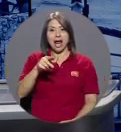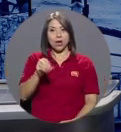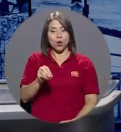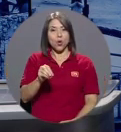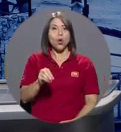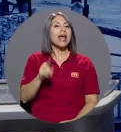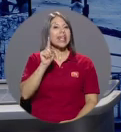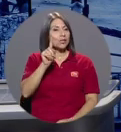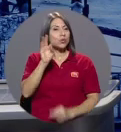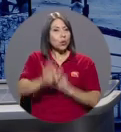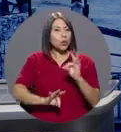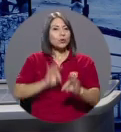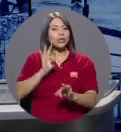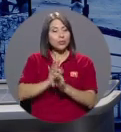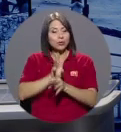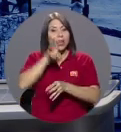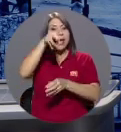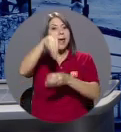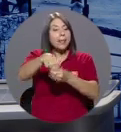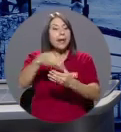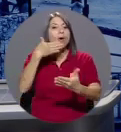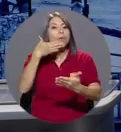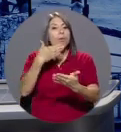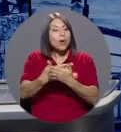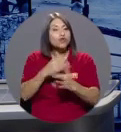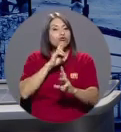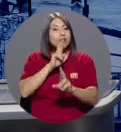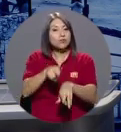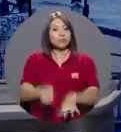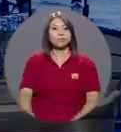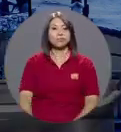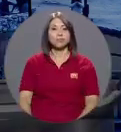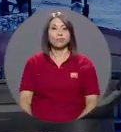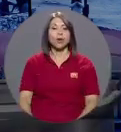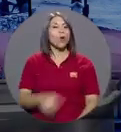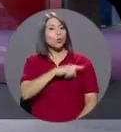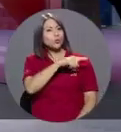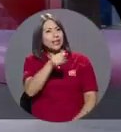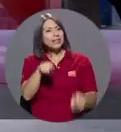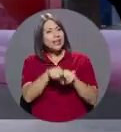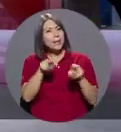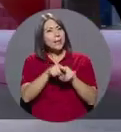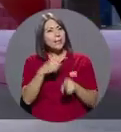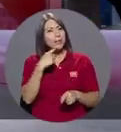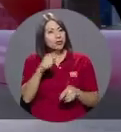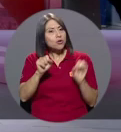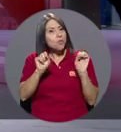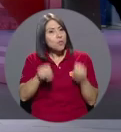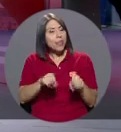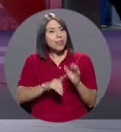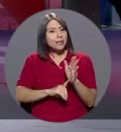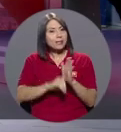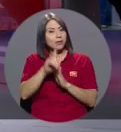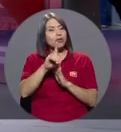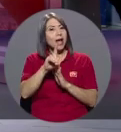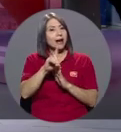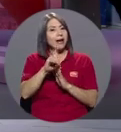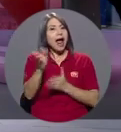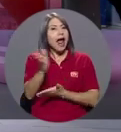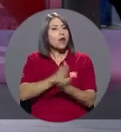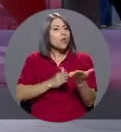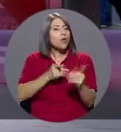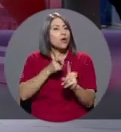de las especies que entran a esas estadísticas con muy buenas producciones. Ustedes también mencionaban que también se pueden